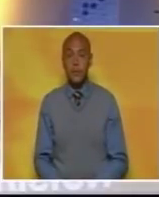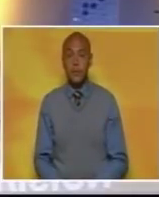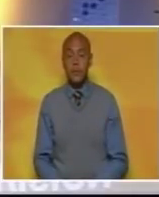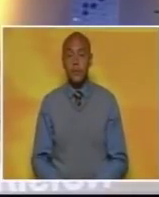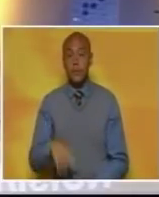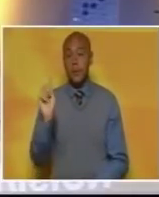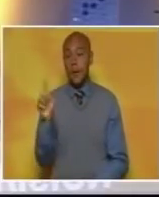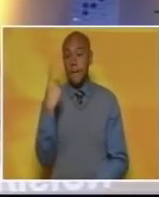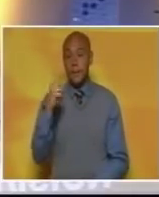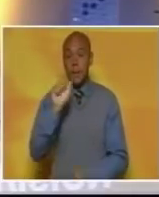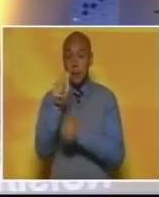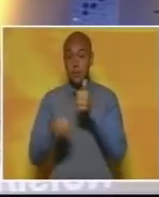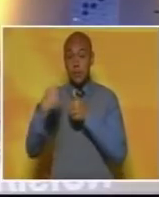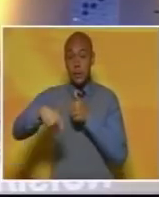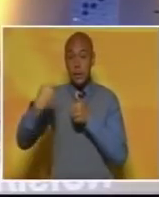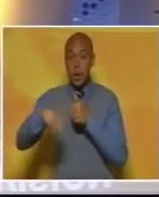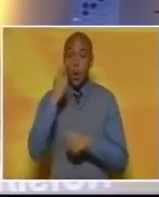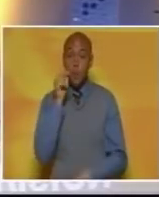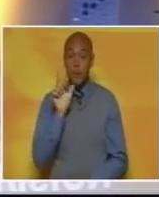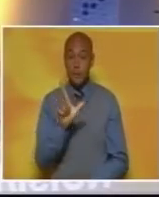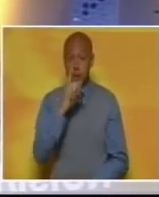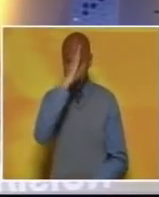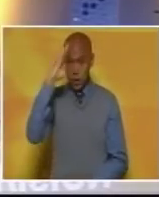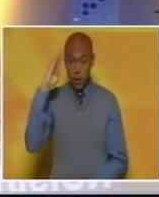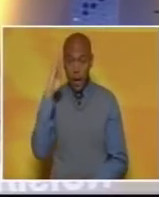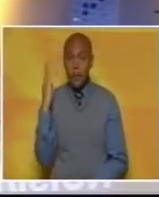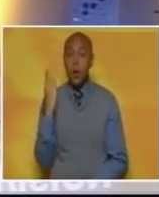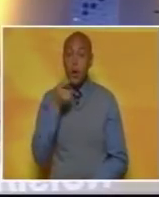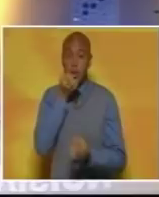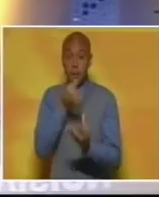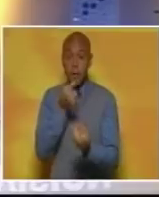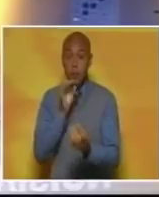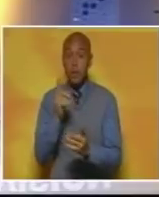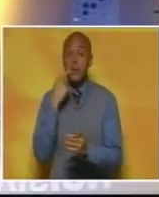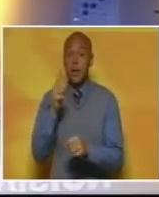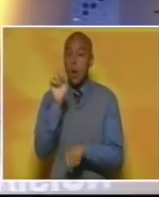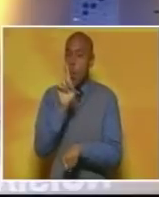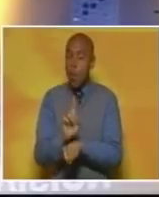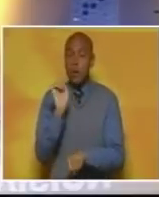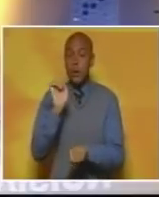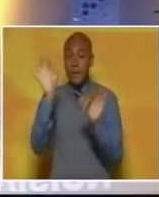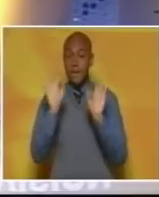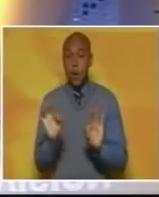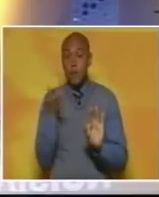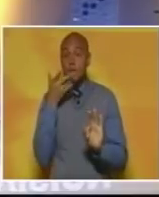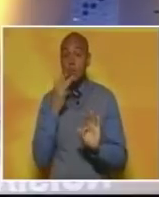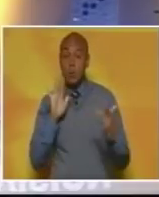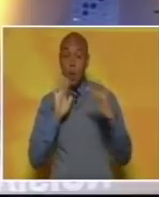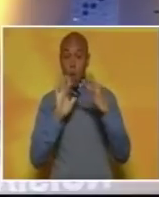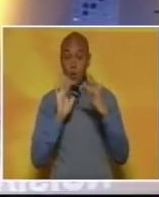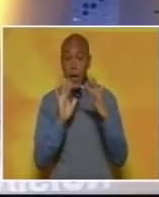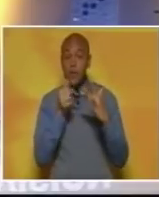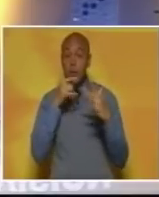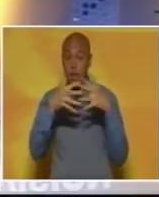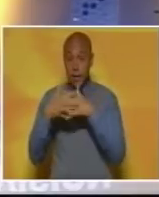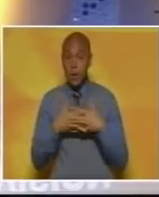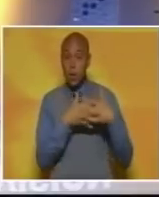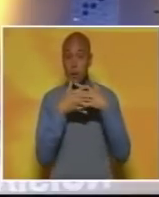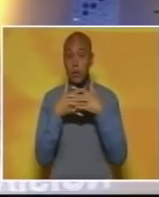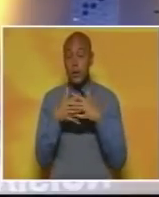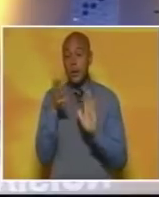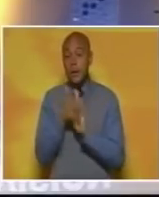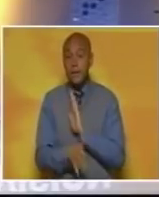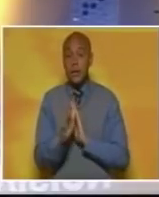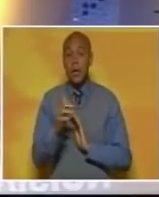El primer vicepresidente del Partido Socialista Unido de Venezuela, Diosdado Cabello, aseguró que la única condición para realizar acercamientos con el gobierno de Estados Unidos